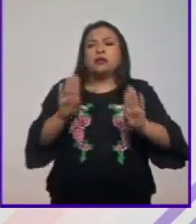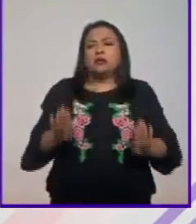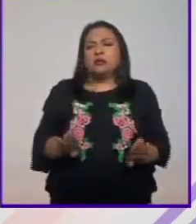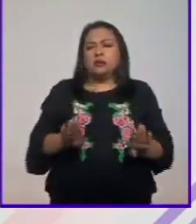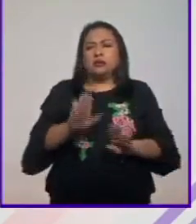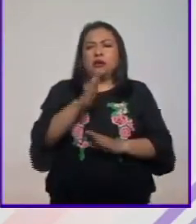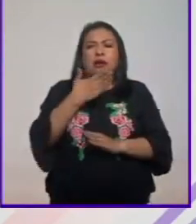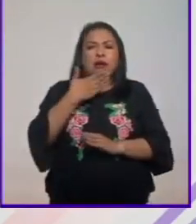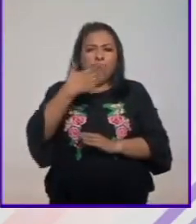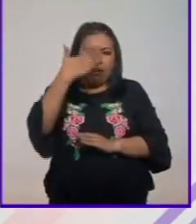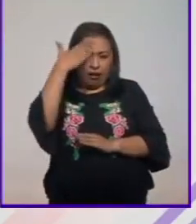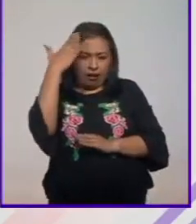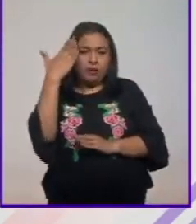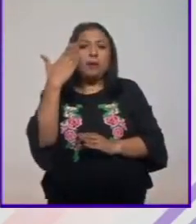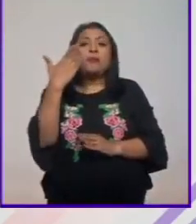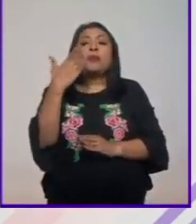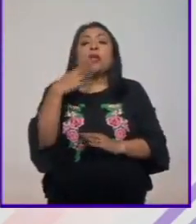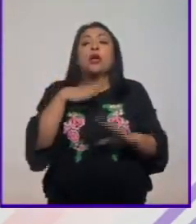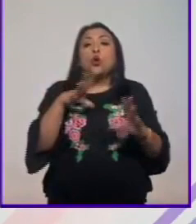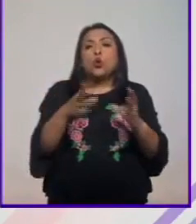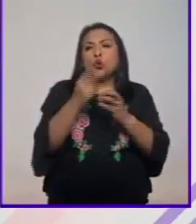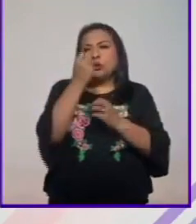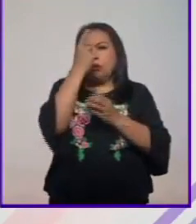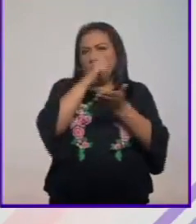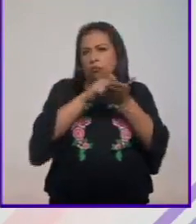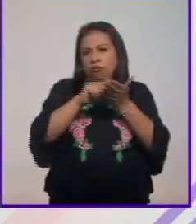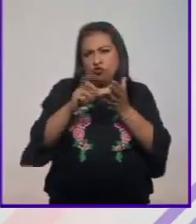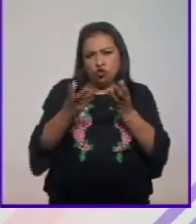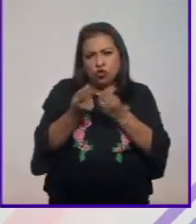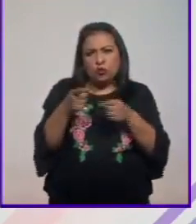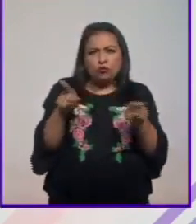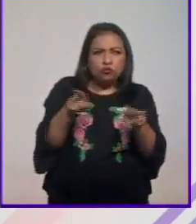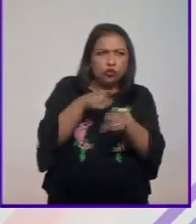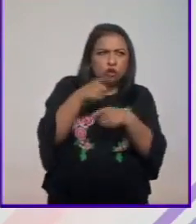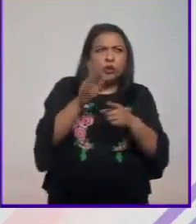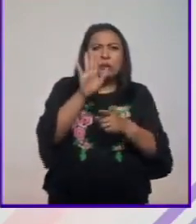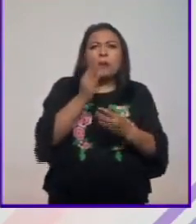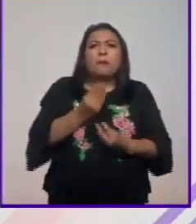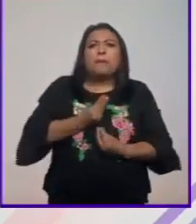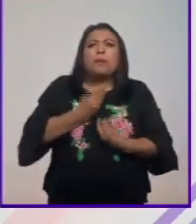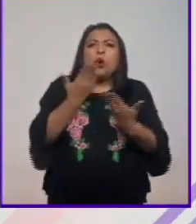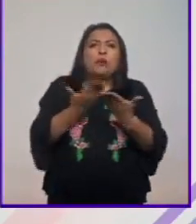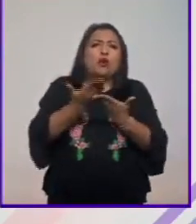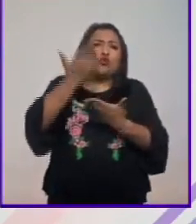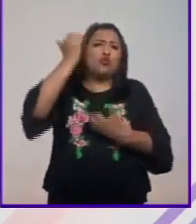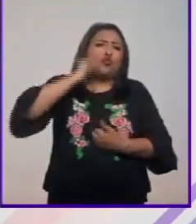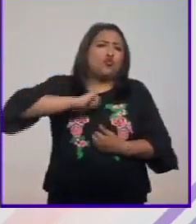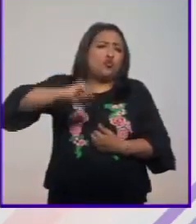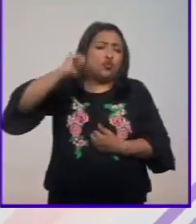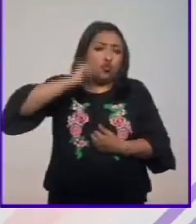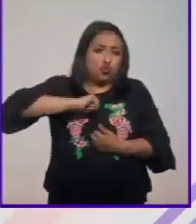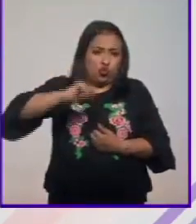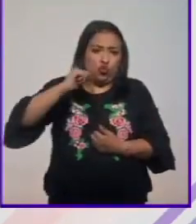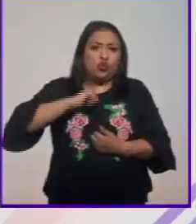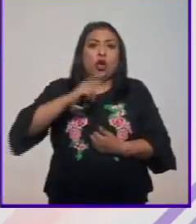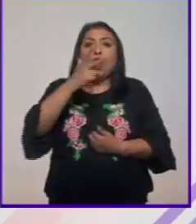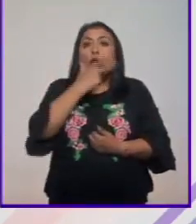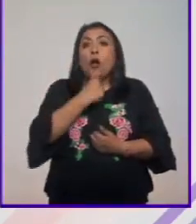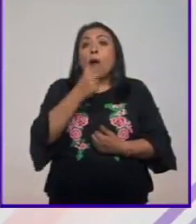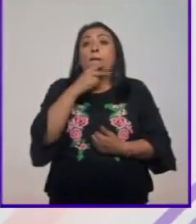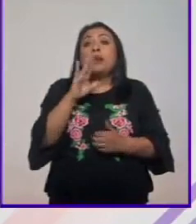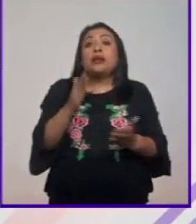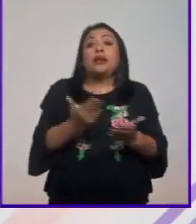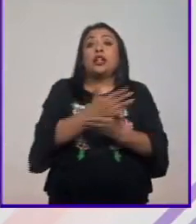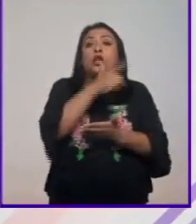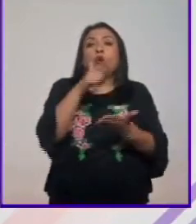arabescos de mis discos anteriores, compusimos un tema juntas, musicamos un poema de hace 1000 años, de un poeta que había